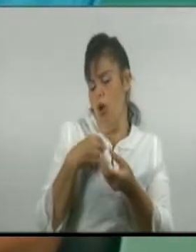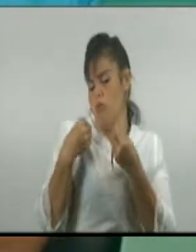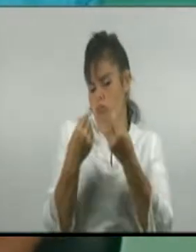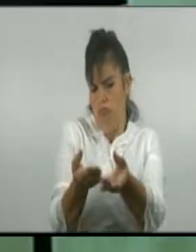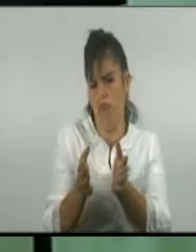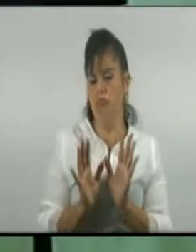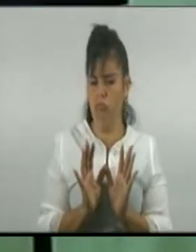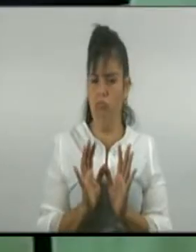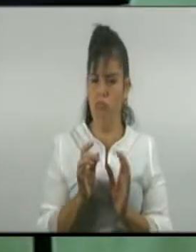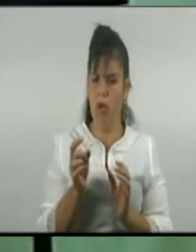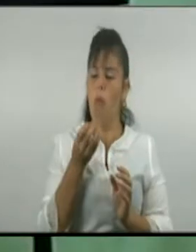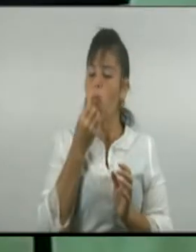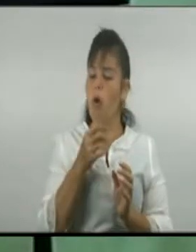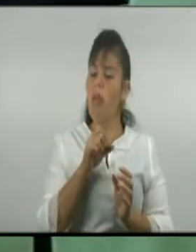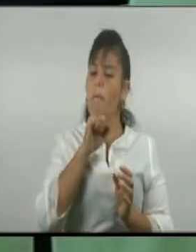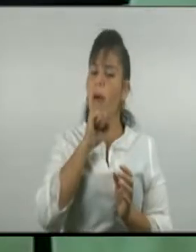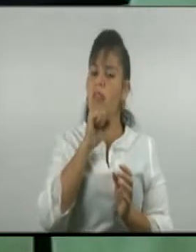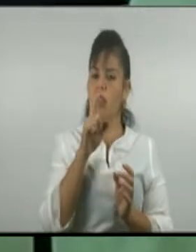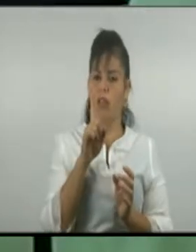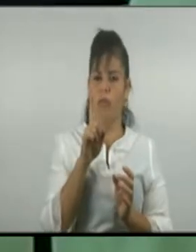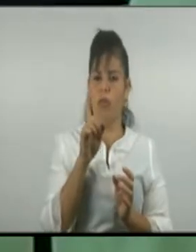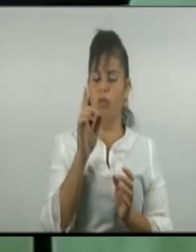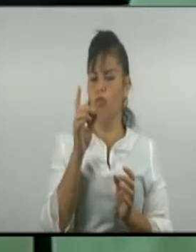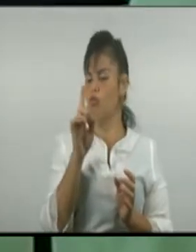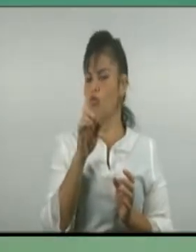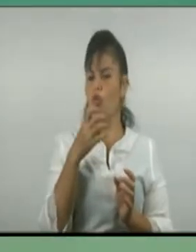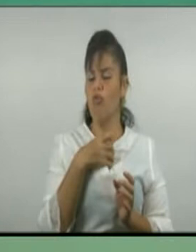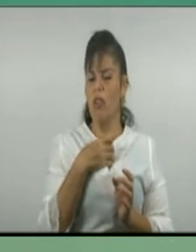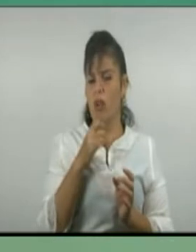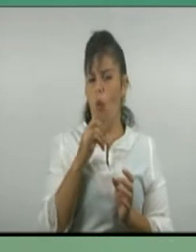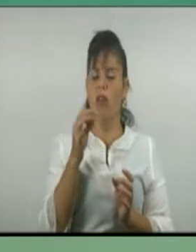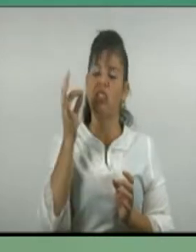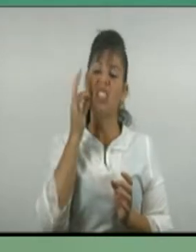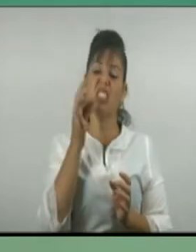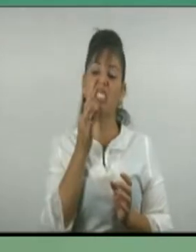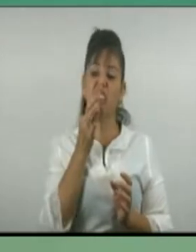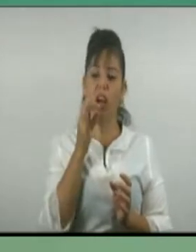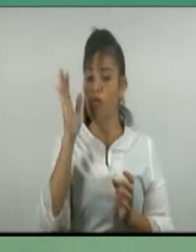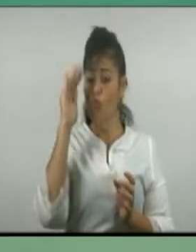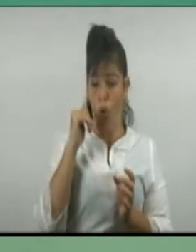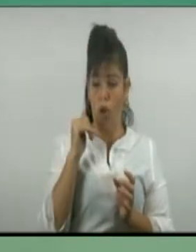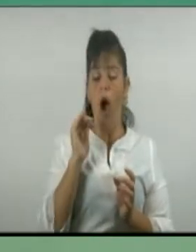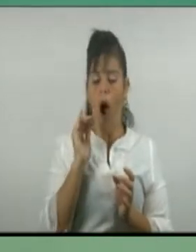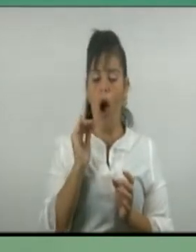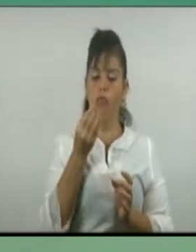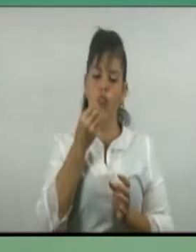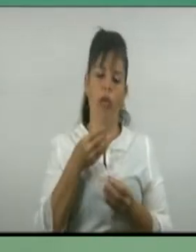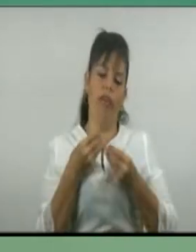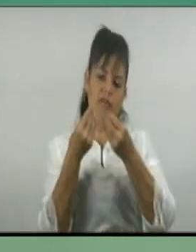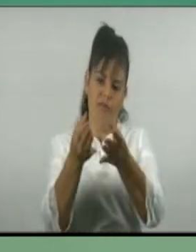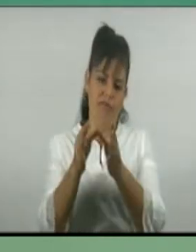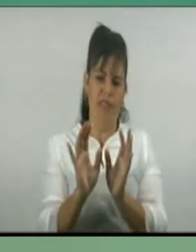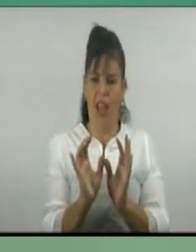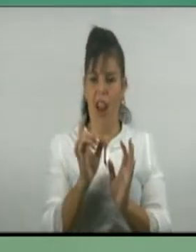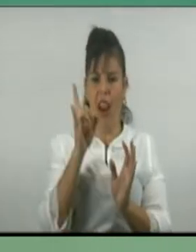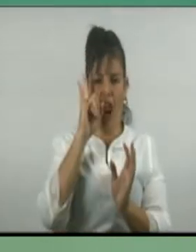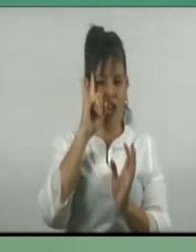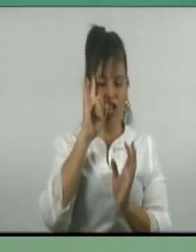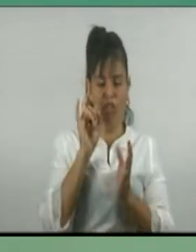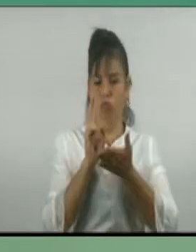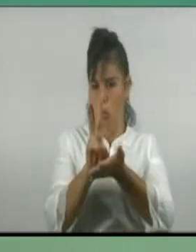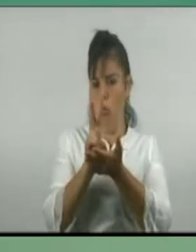bueno pueden donar las madres que no tengan asociada a la enfermedad de vih/sida las que tengan las que no tengan